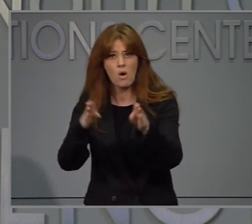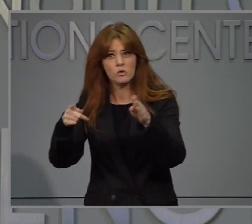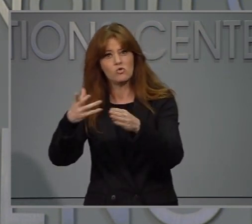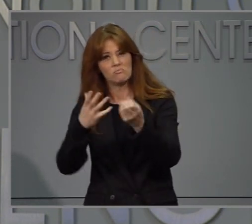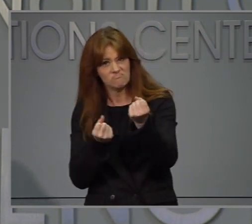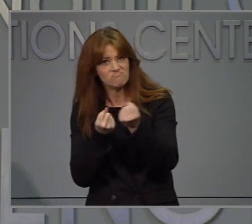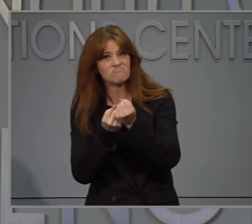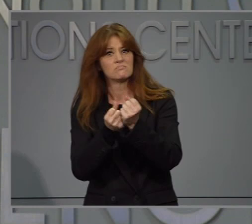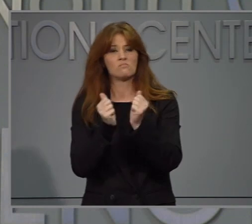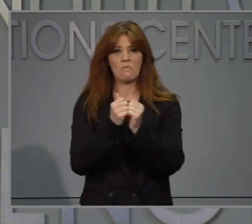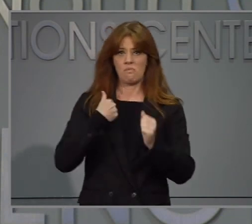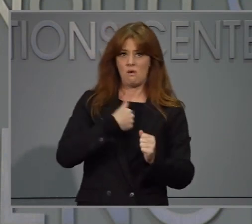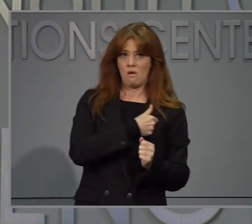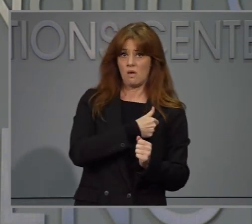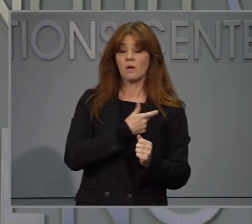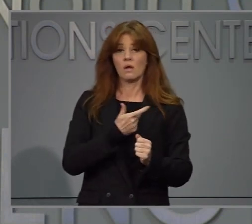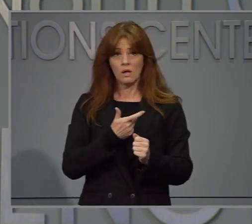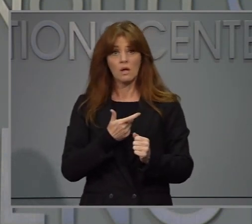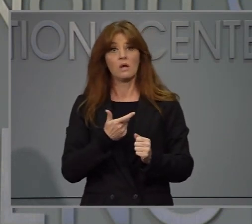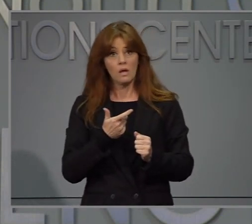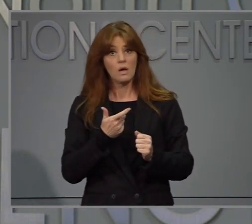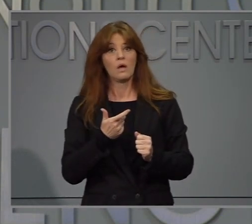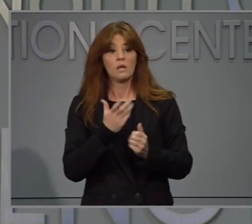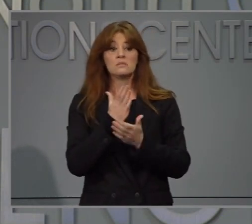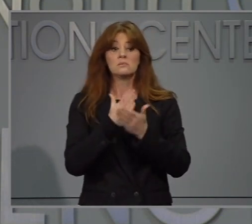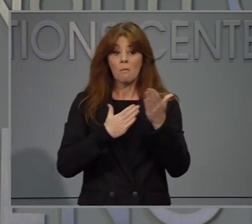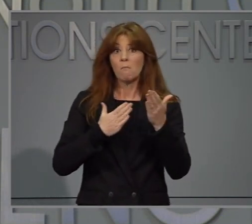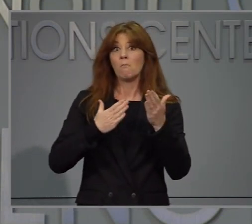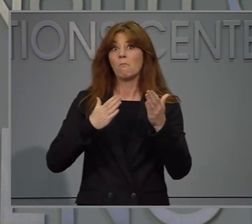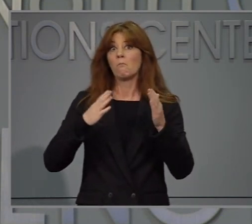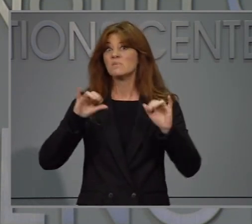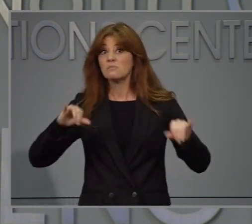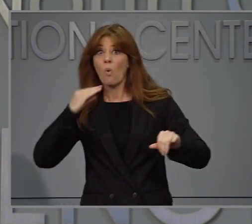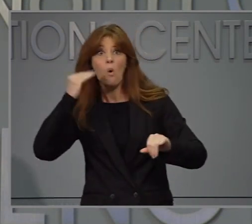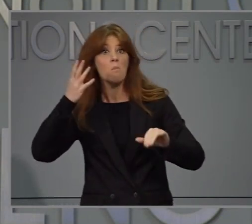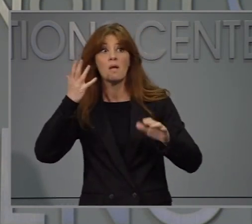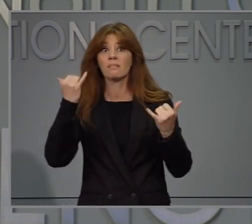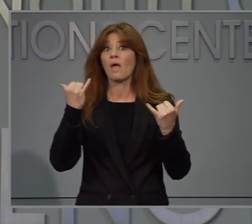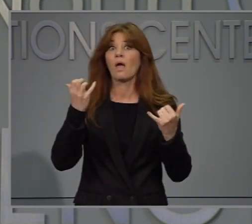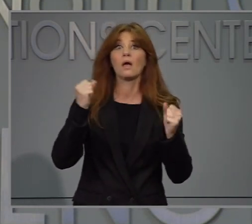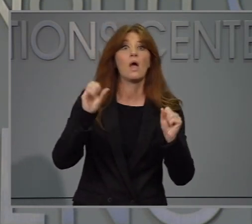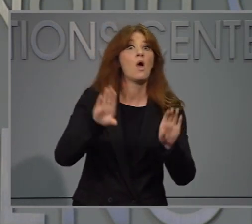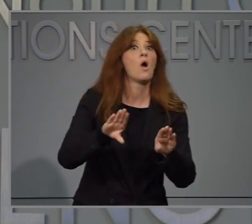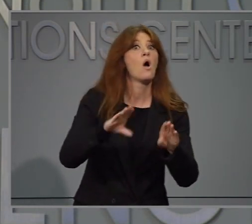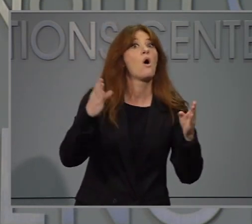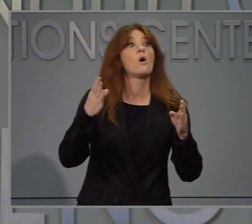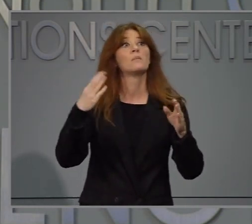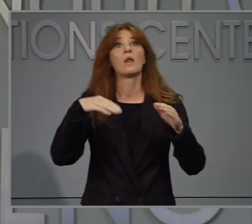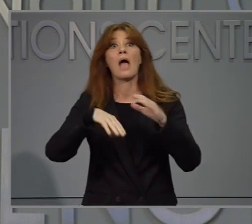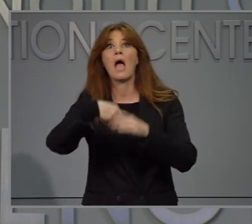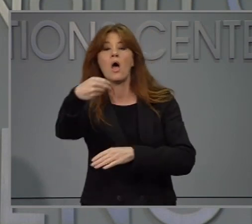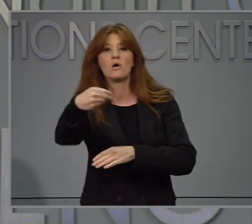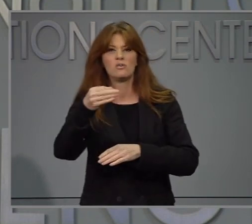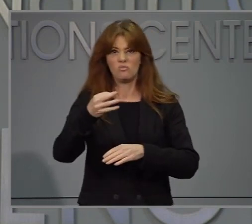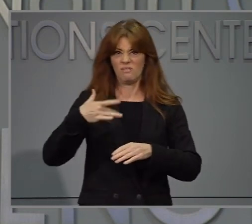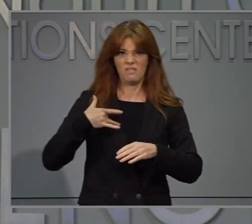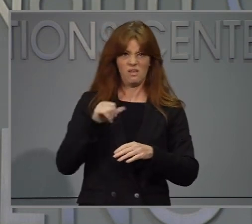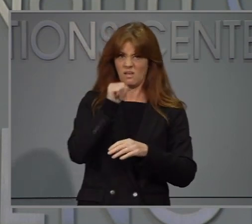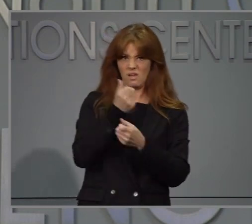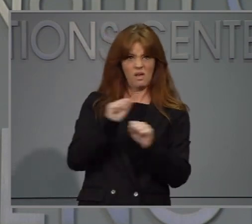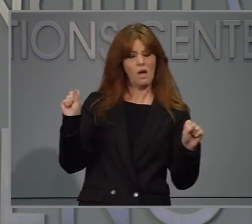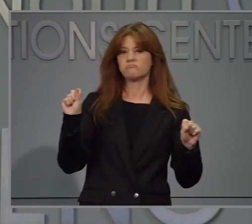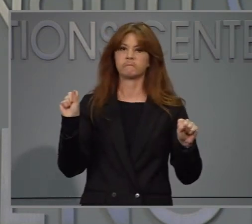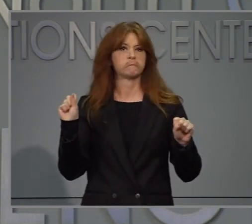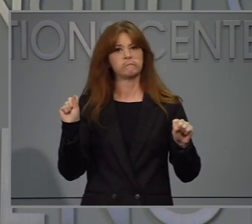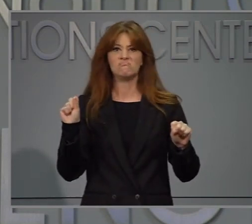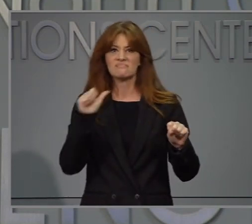el público nos apoye. Incluso al liberar las restricciones, si ustedes no se sienten seguros,